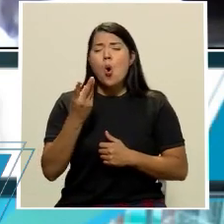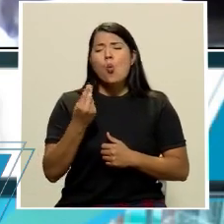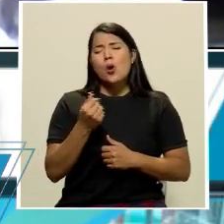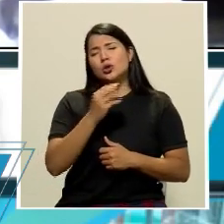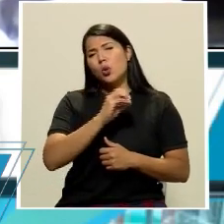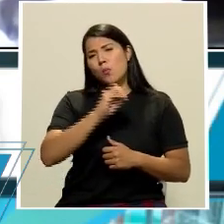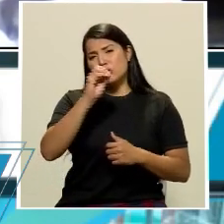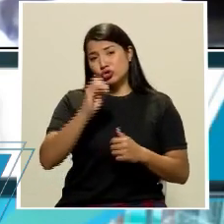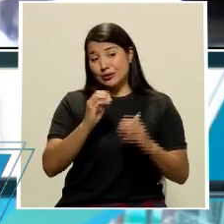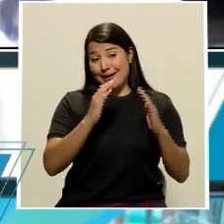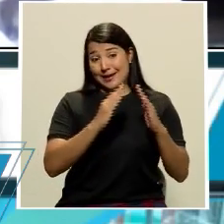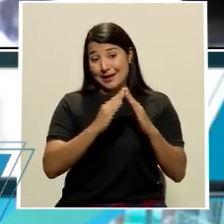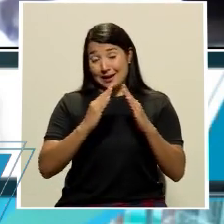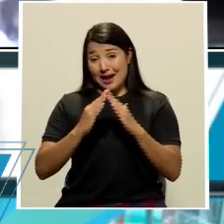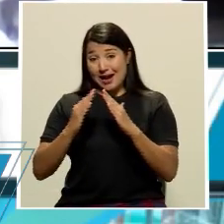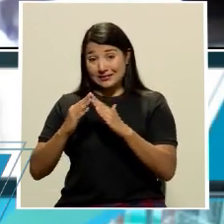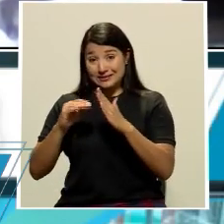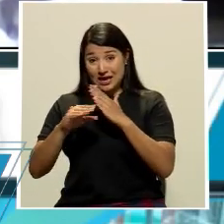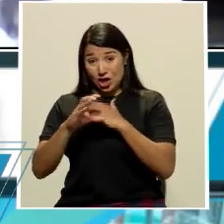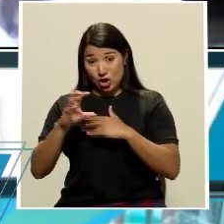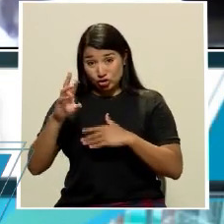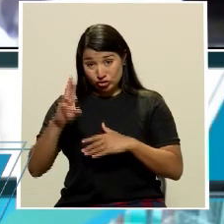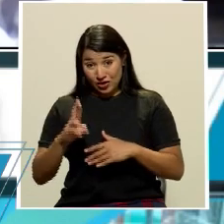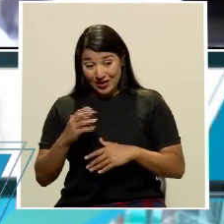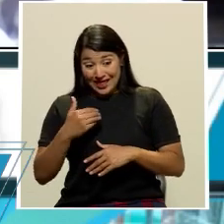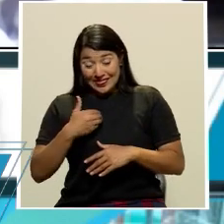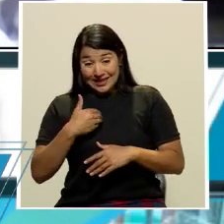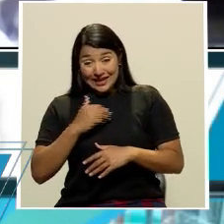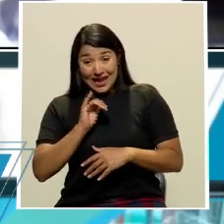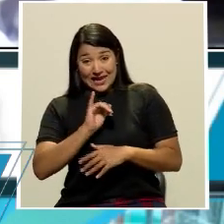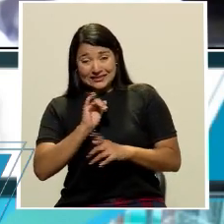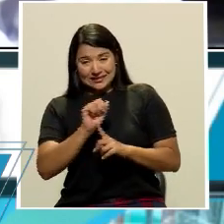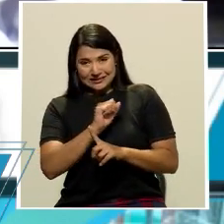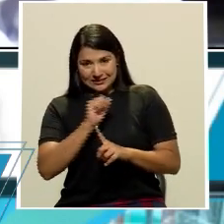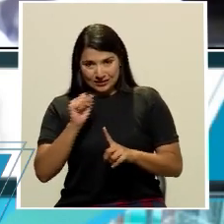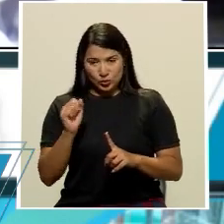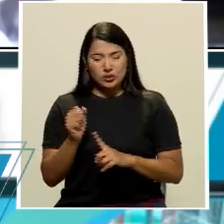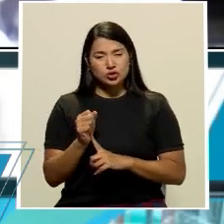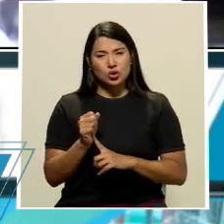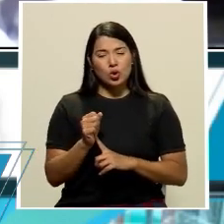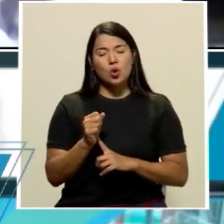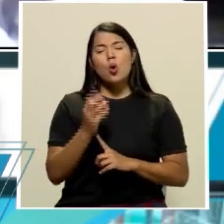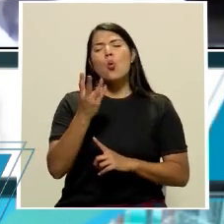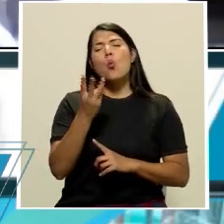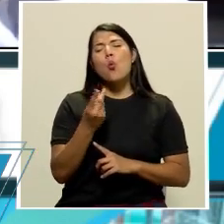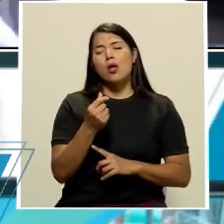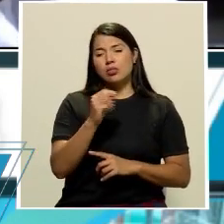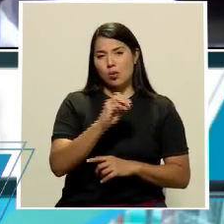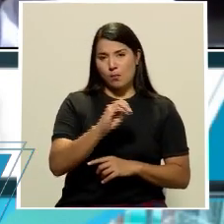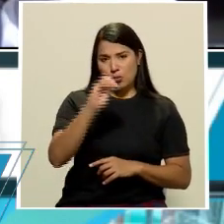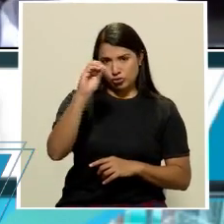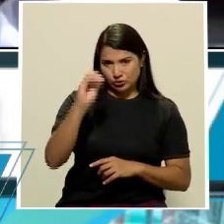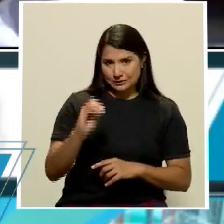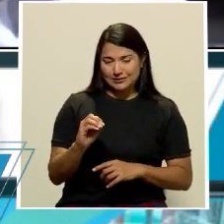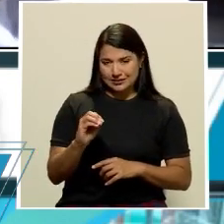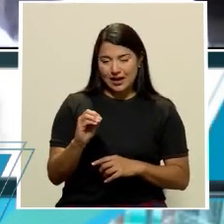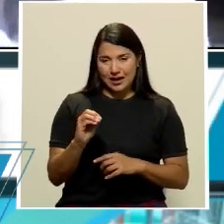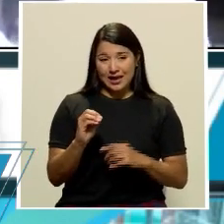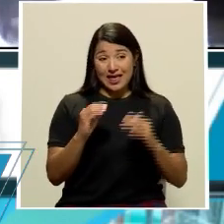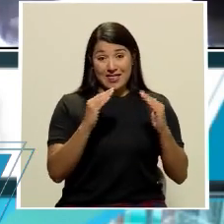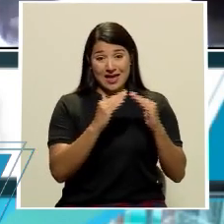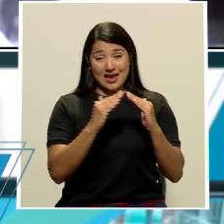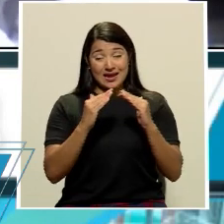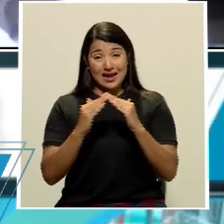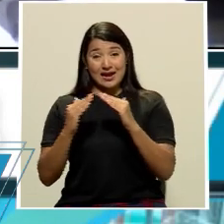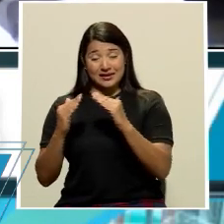las viviendas del país están en estas condiciones? ¿Cuál es el peso relativo de las